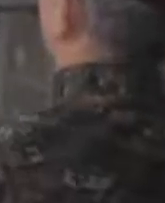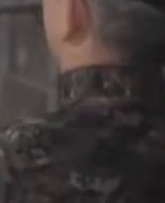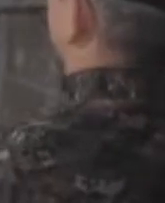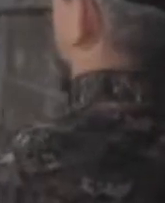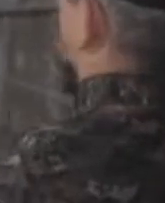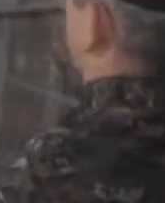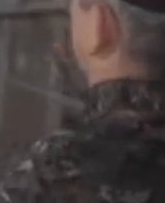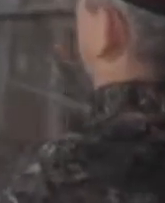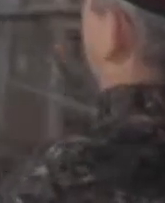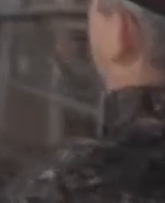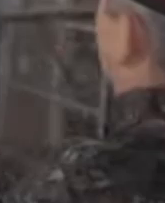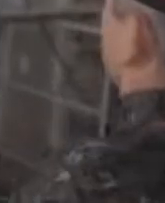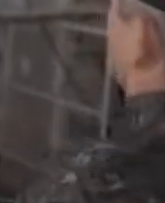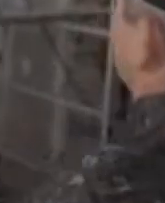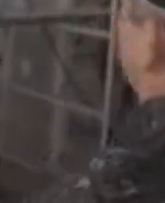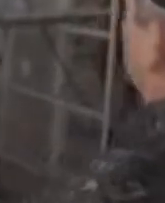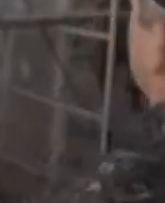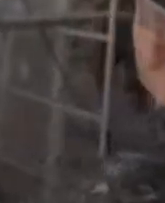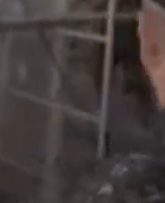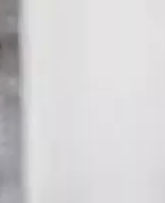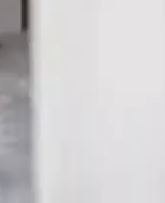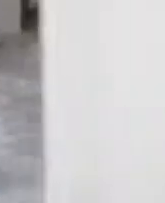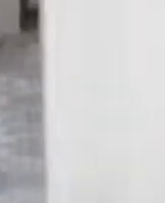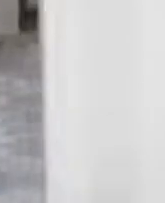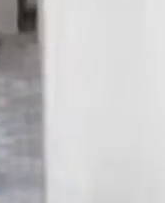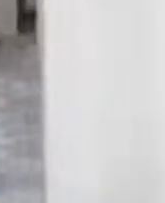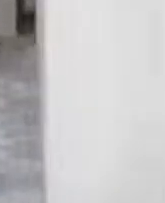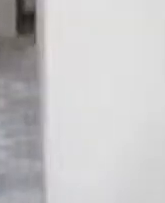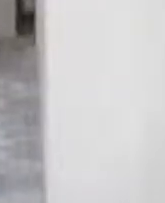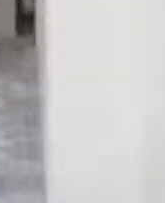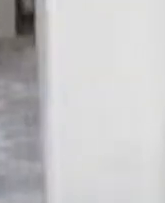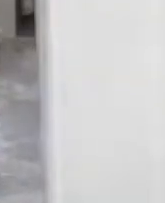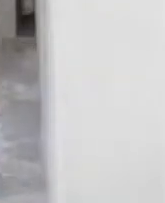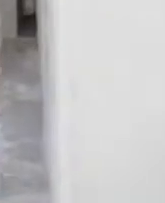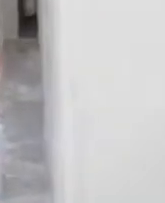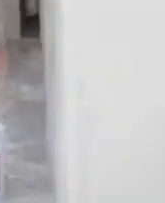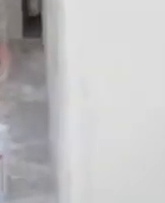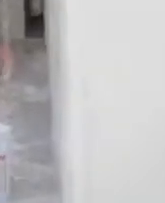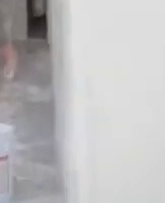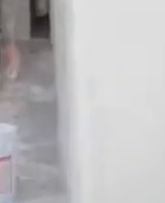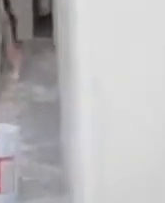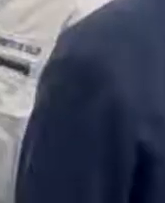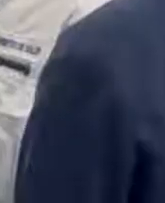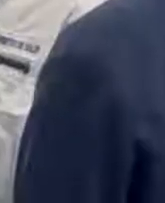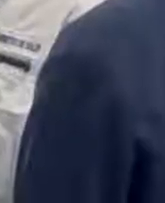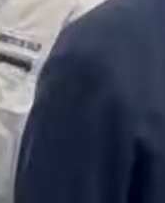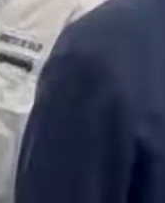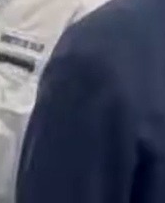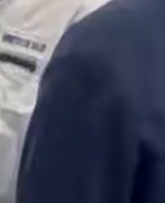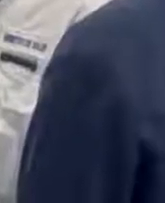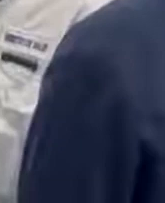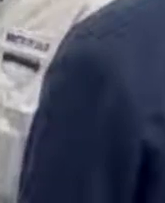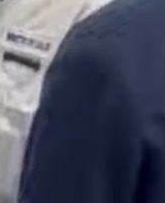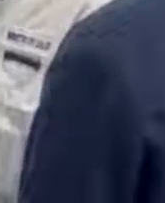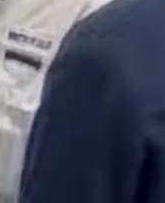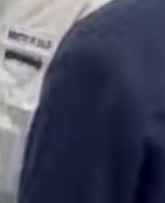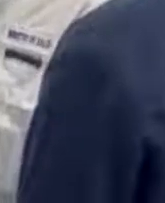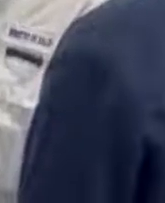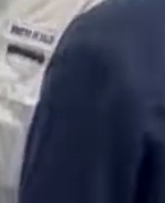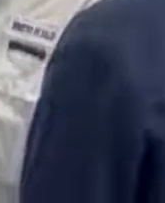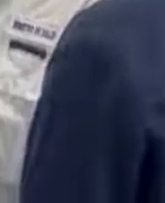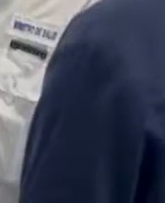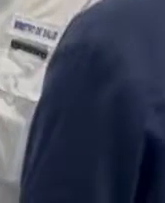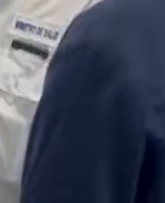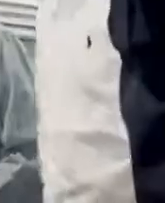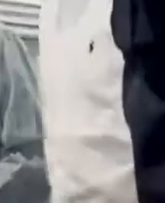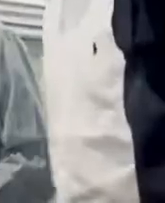llamado de la patria para enfrentar juntos esa amenaza llamada coronavirus. La iniciativa y coordinación del Centro